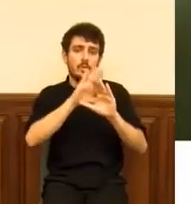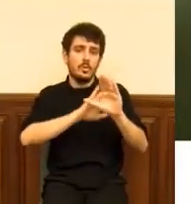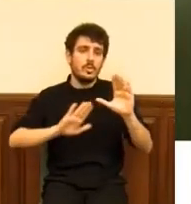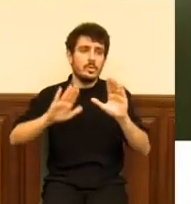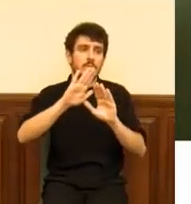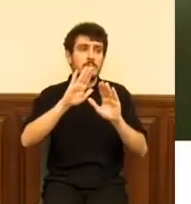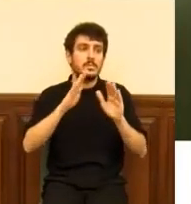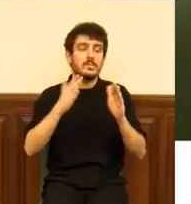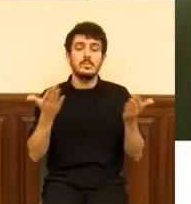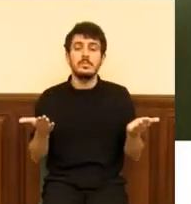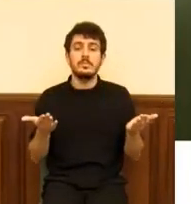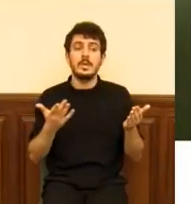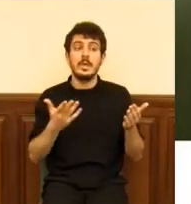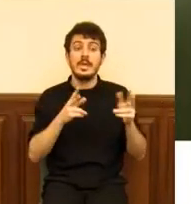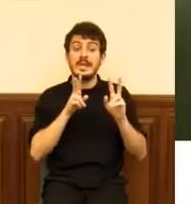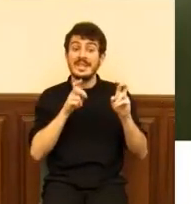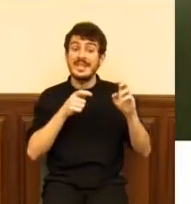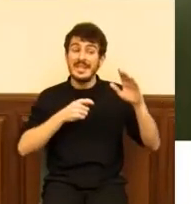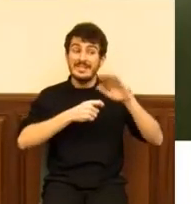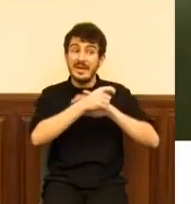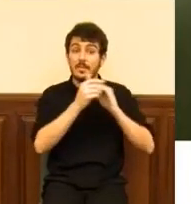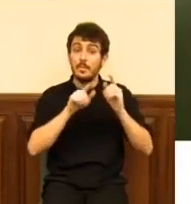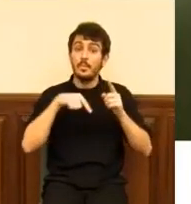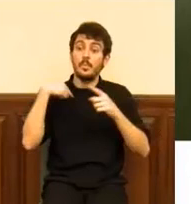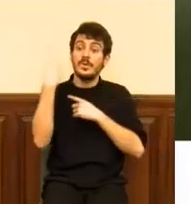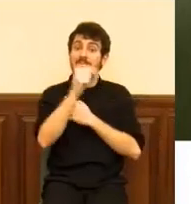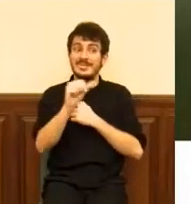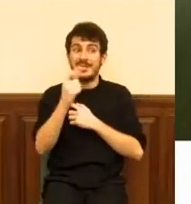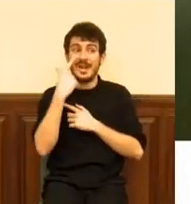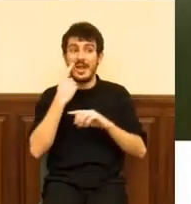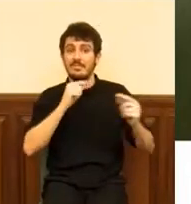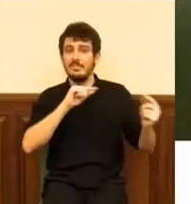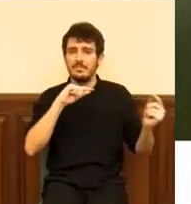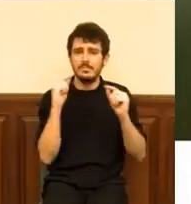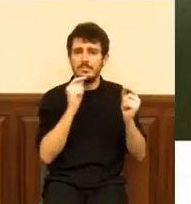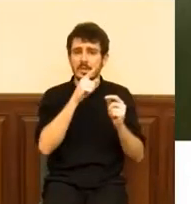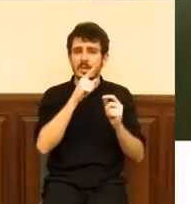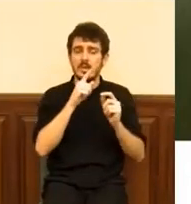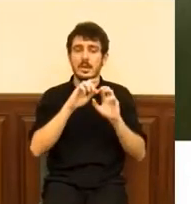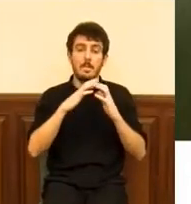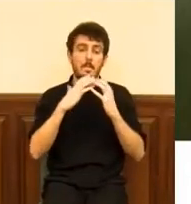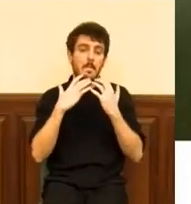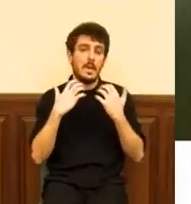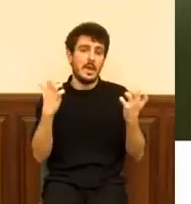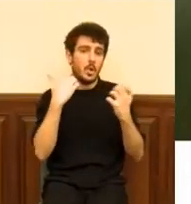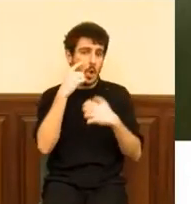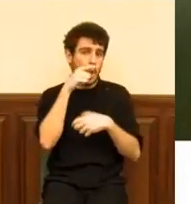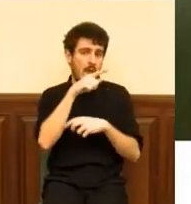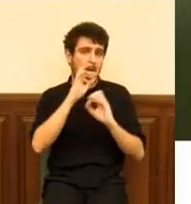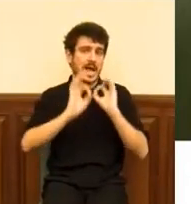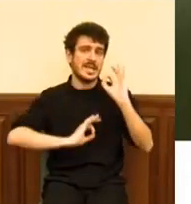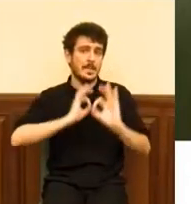Madrid. Esta iniciativa se va a debatir la semana que viene en el Pleno de la Asamblea